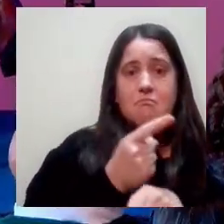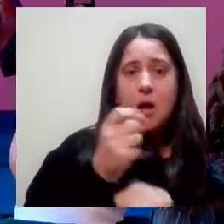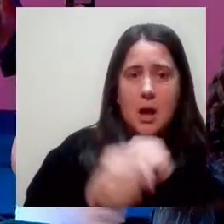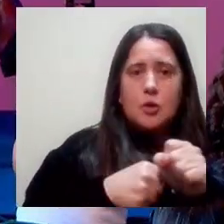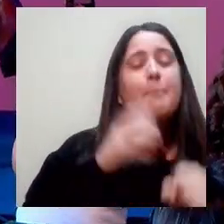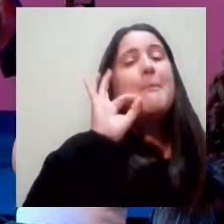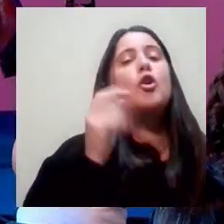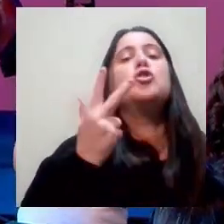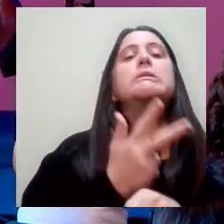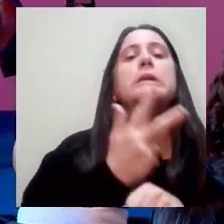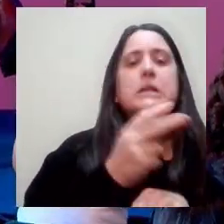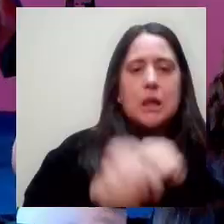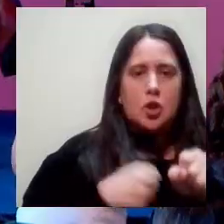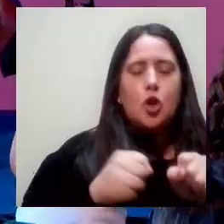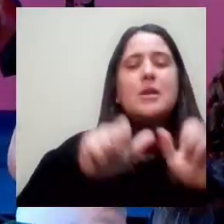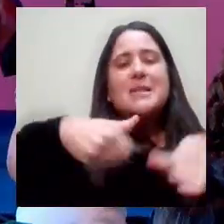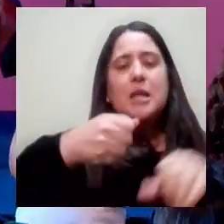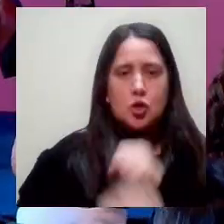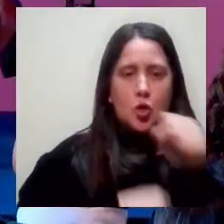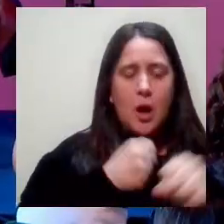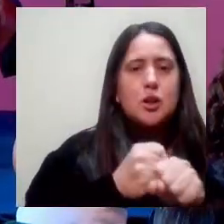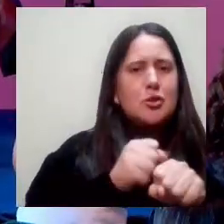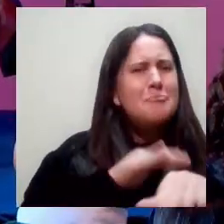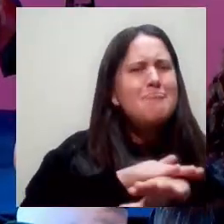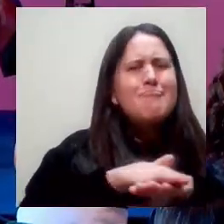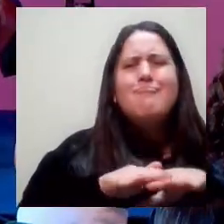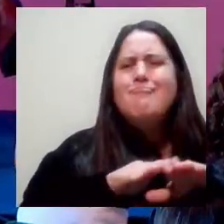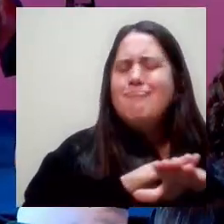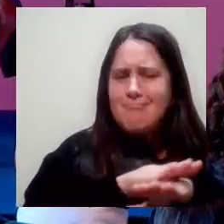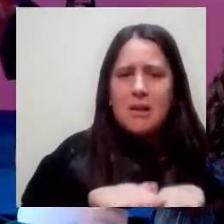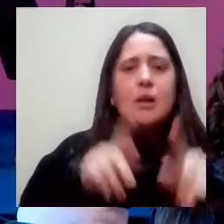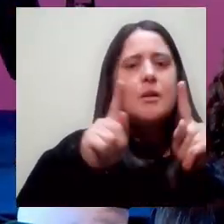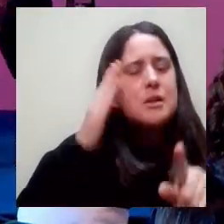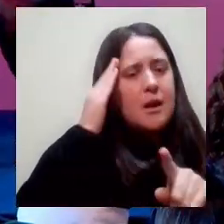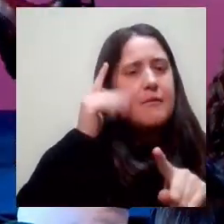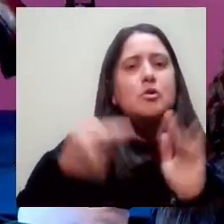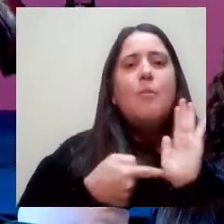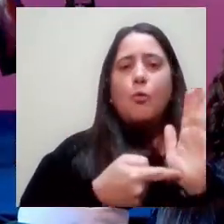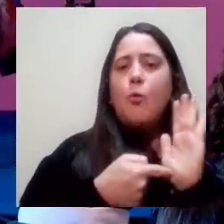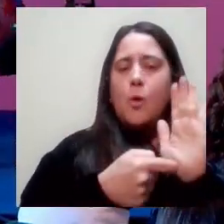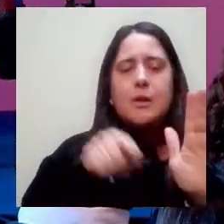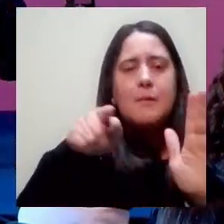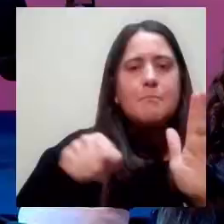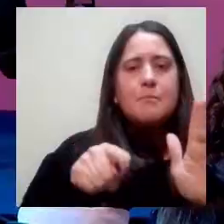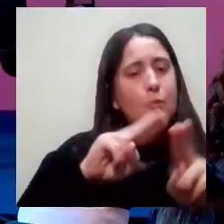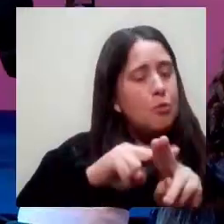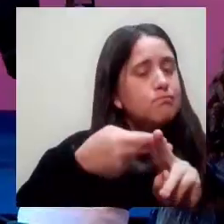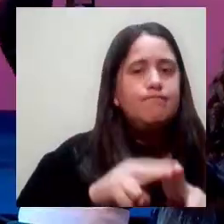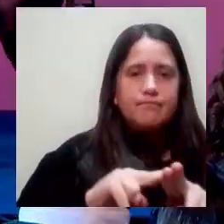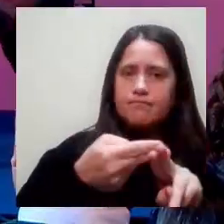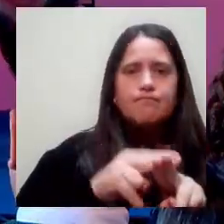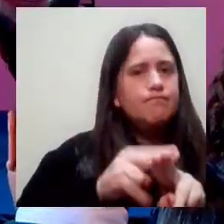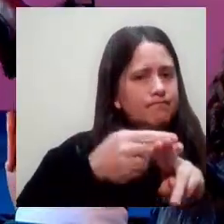tercero y de sexto año que están en los niveles más bajos. Sabemos además que Aristas viene mostrando de forma repetida la inequidad